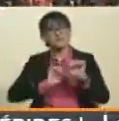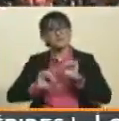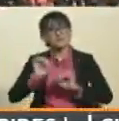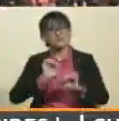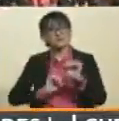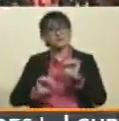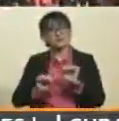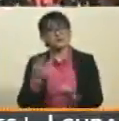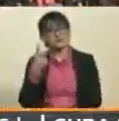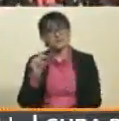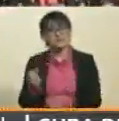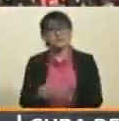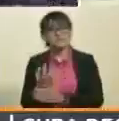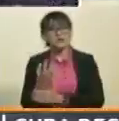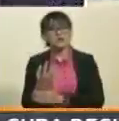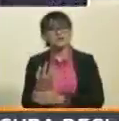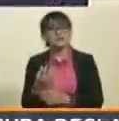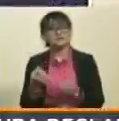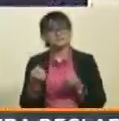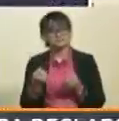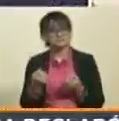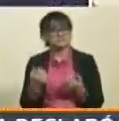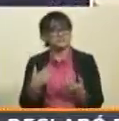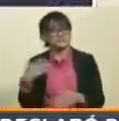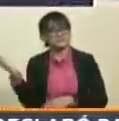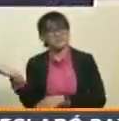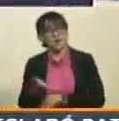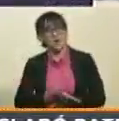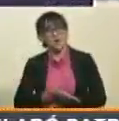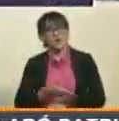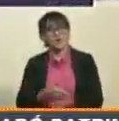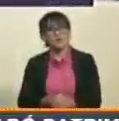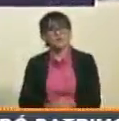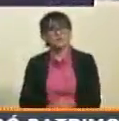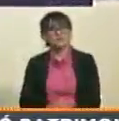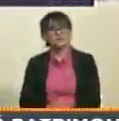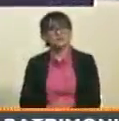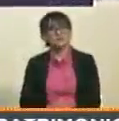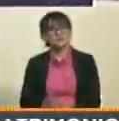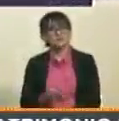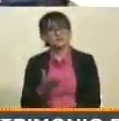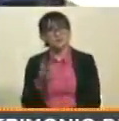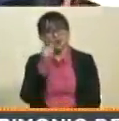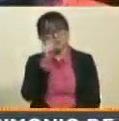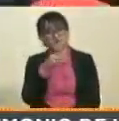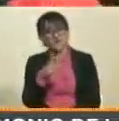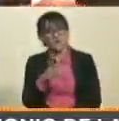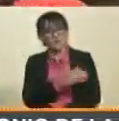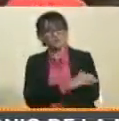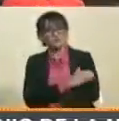20 de mayo vamos a darle una pela a Henry Faltrum. Faltrum.